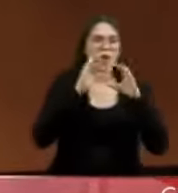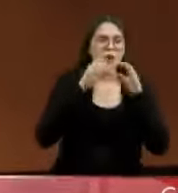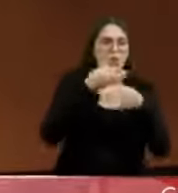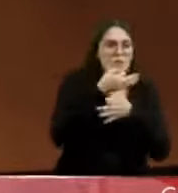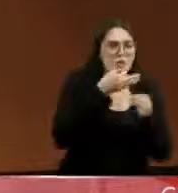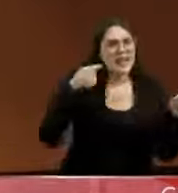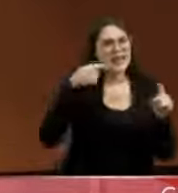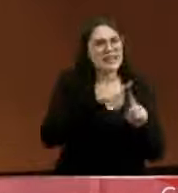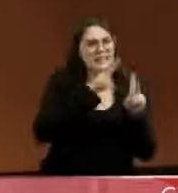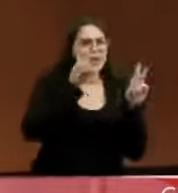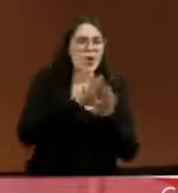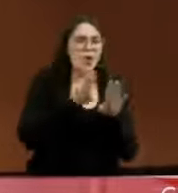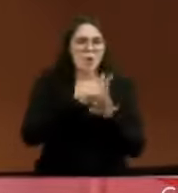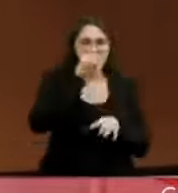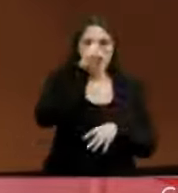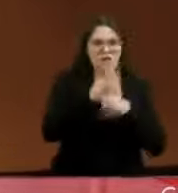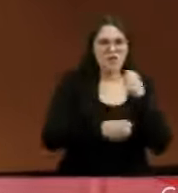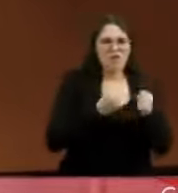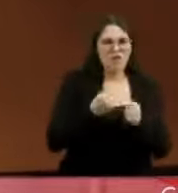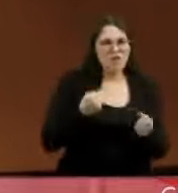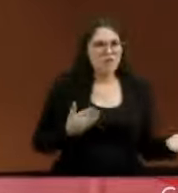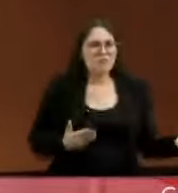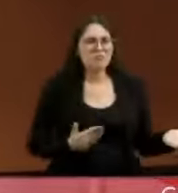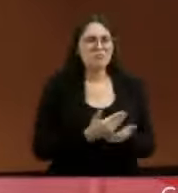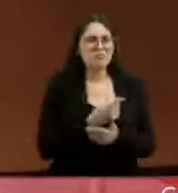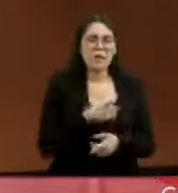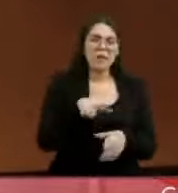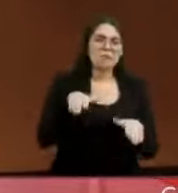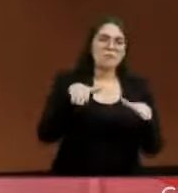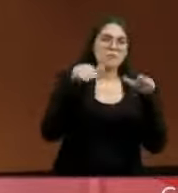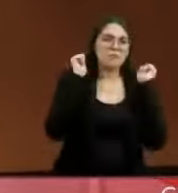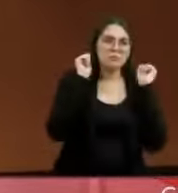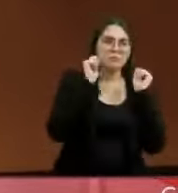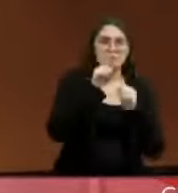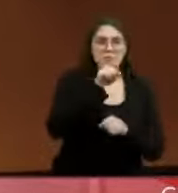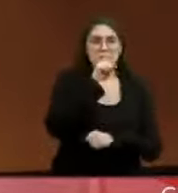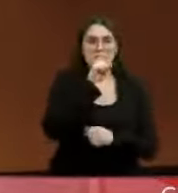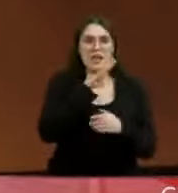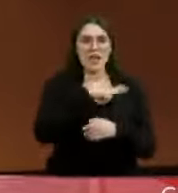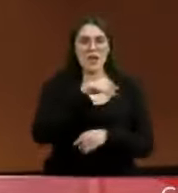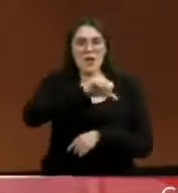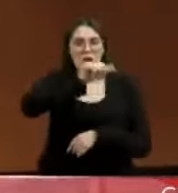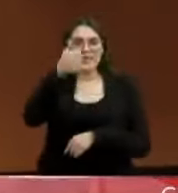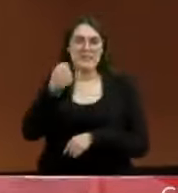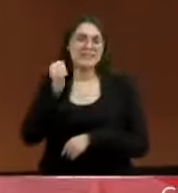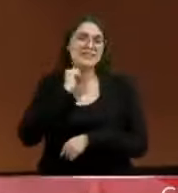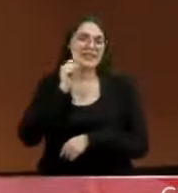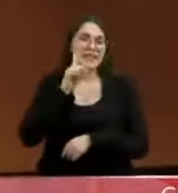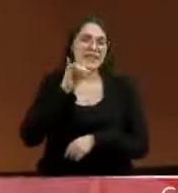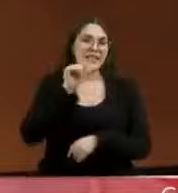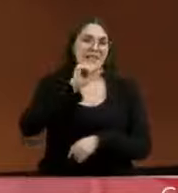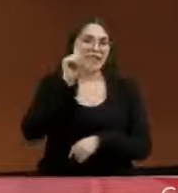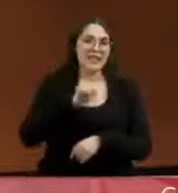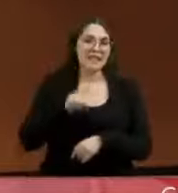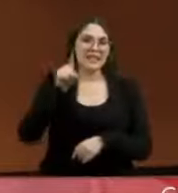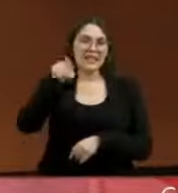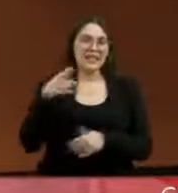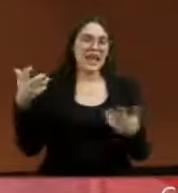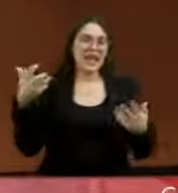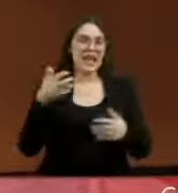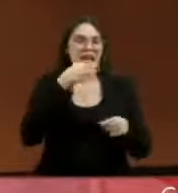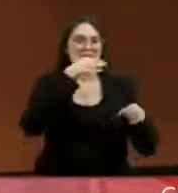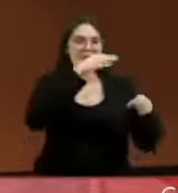nada de esa toma violenta. No han dicho nada de que hubiese una senadora de oposición, la senadora Díaz, que hubiese